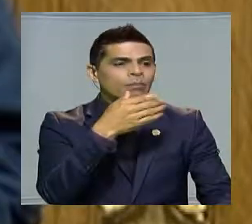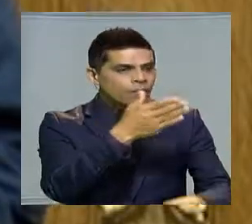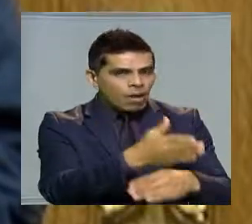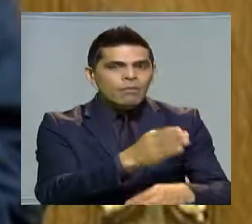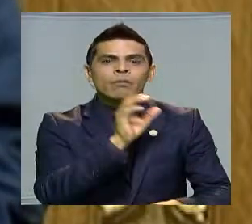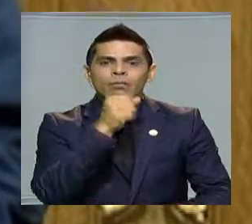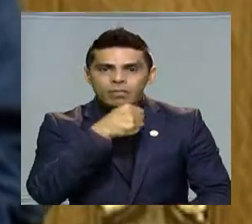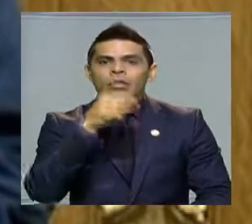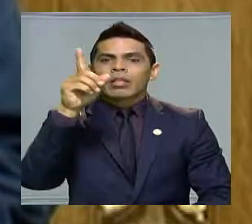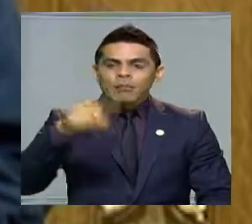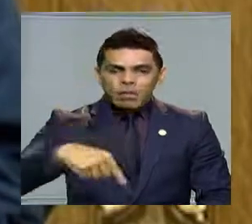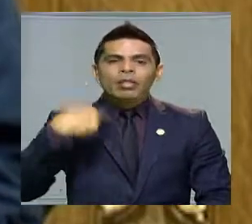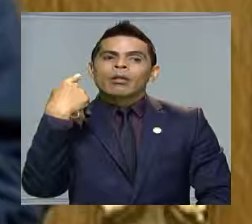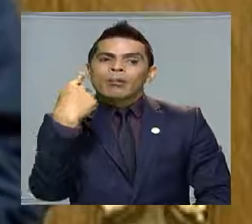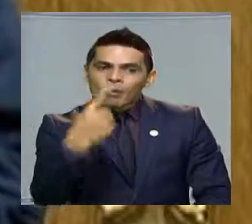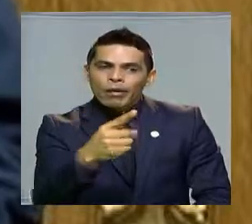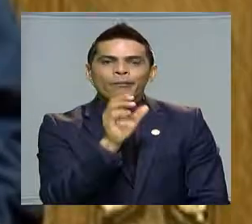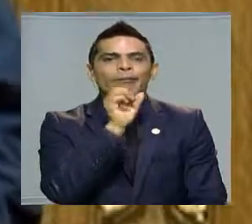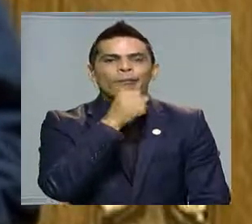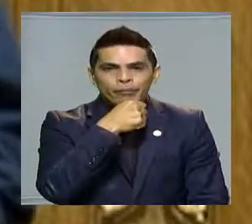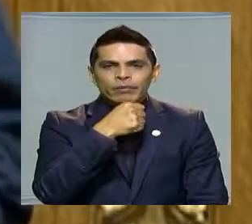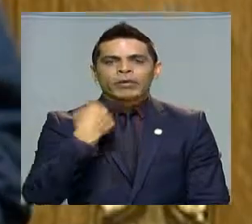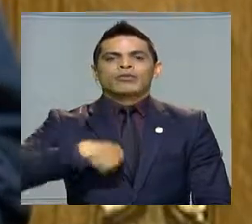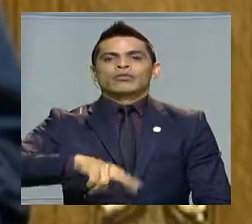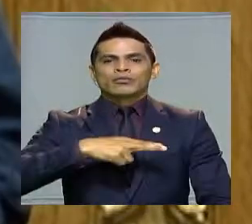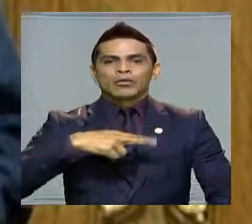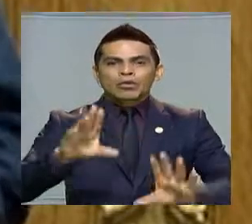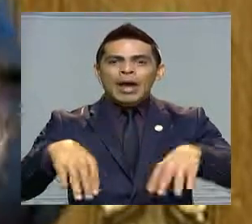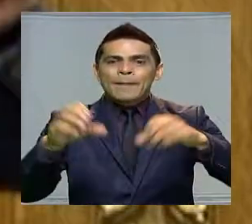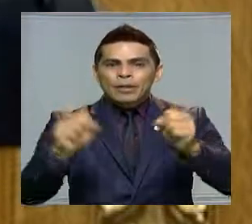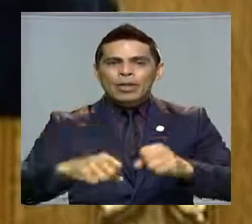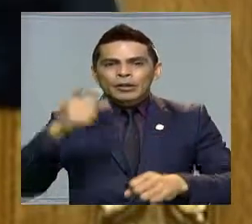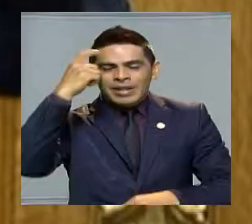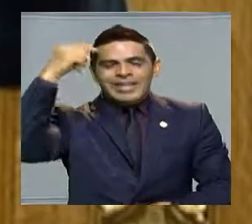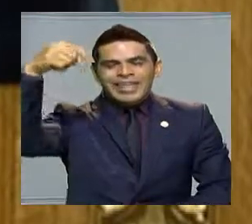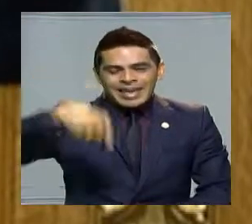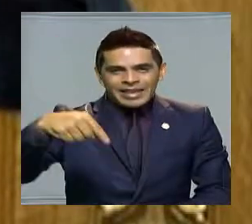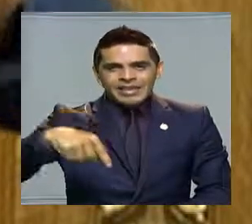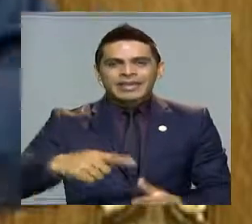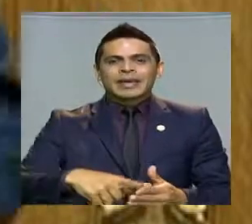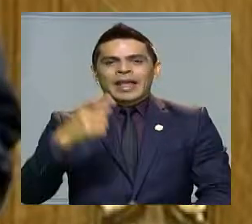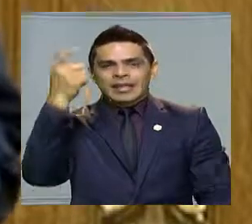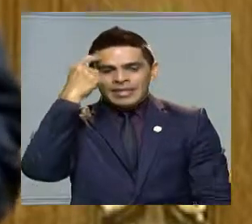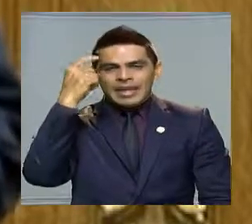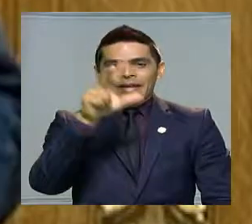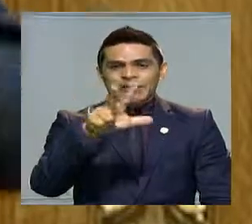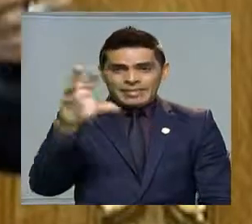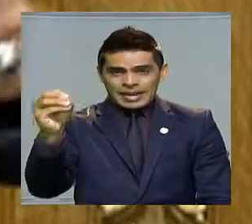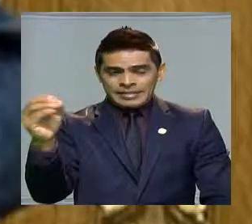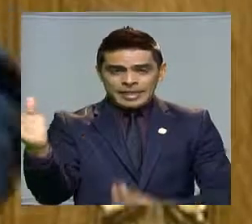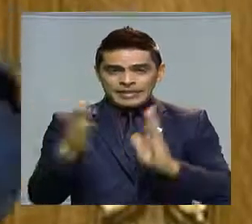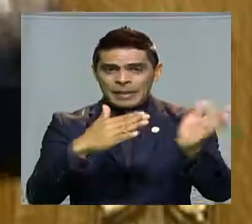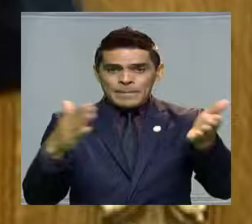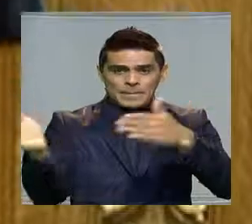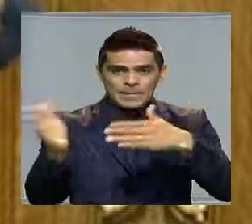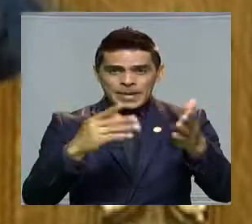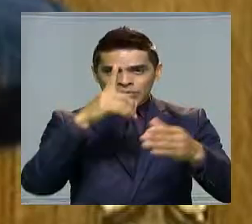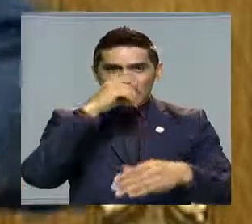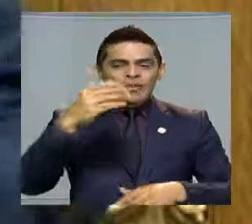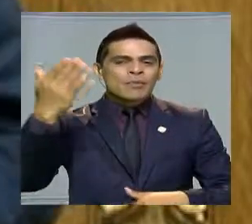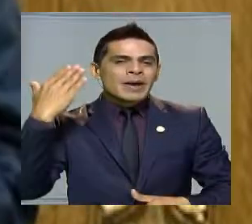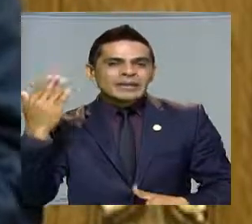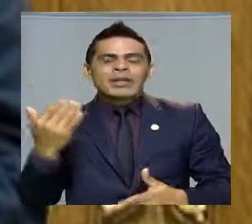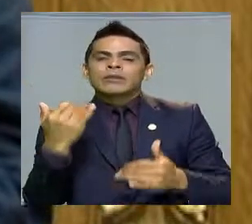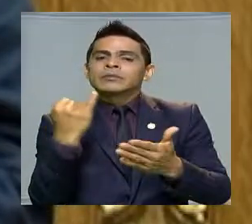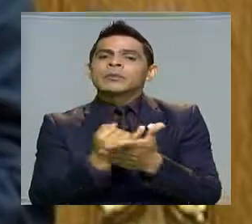viejos. Y lo que estamos nosotros aprobando aquí o que aprobamos acá el 30 de marzo del año pasado, que ya se va